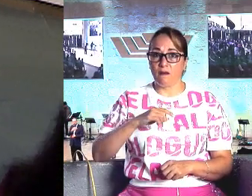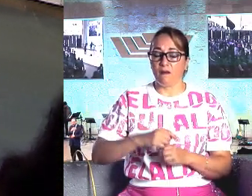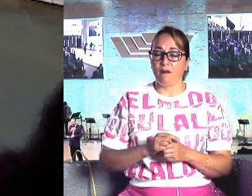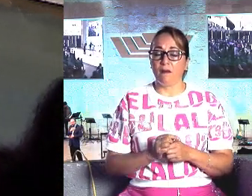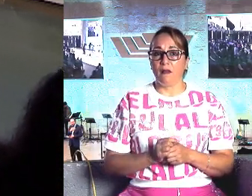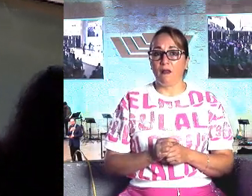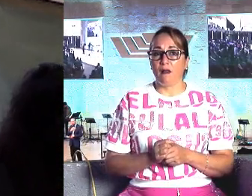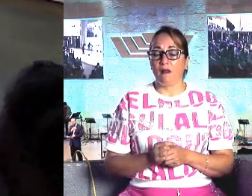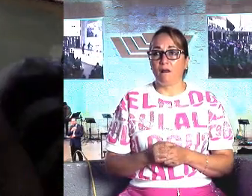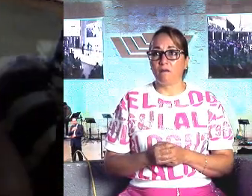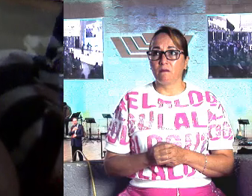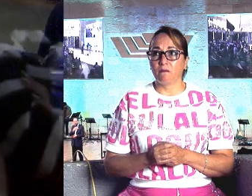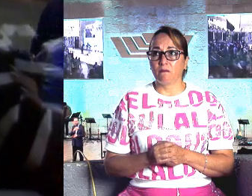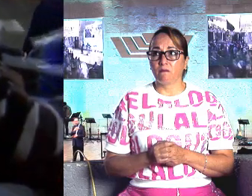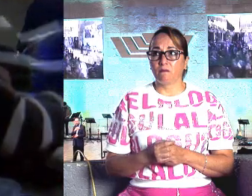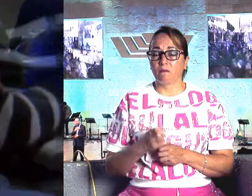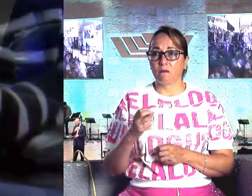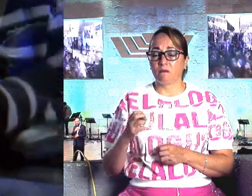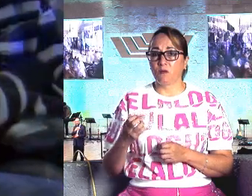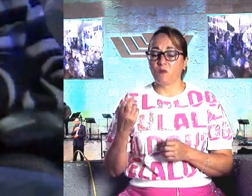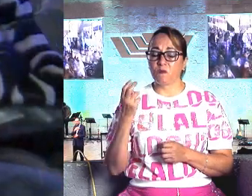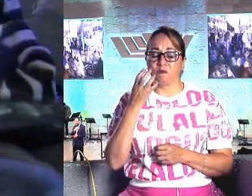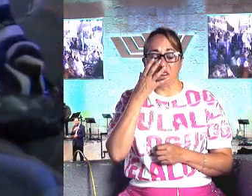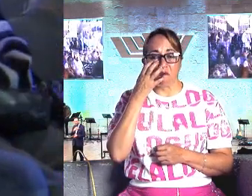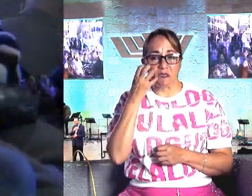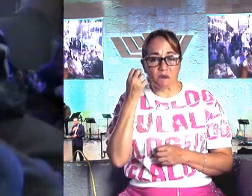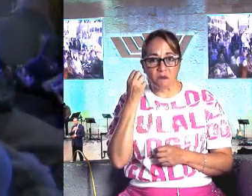de mi amargura,